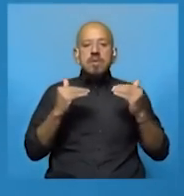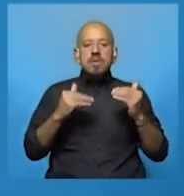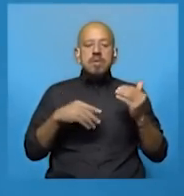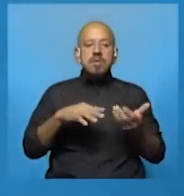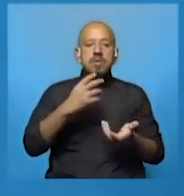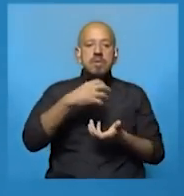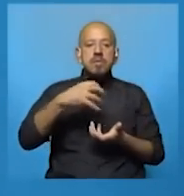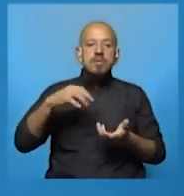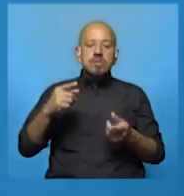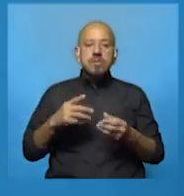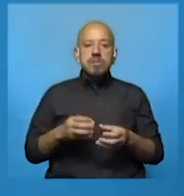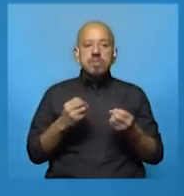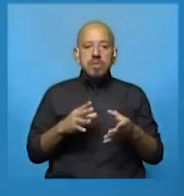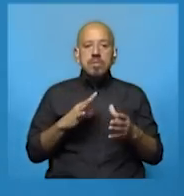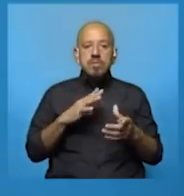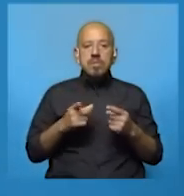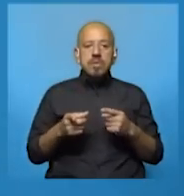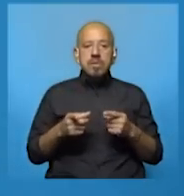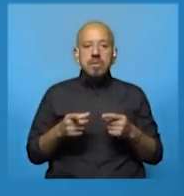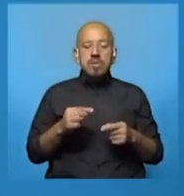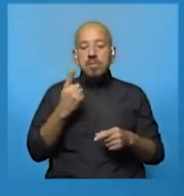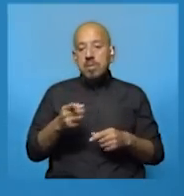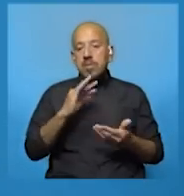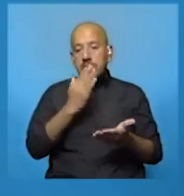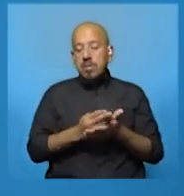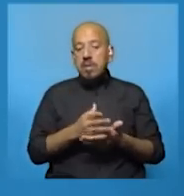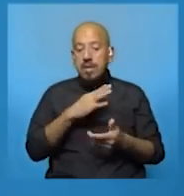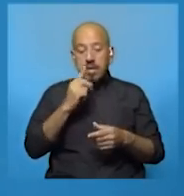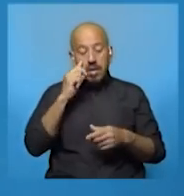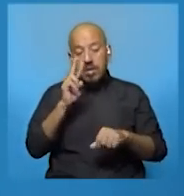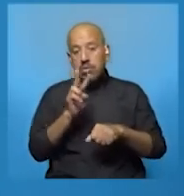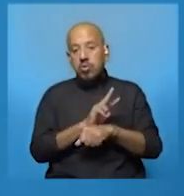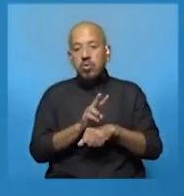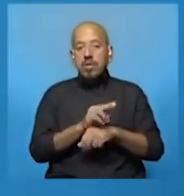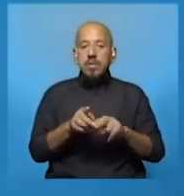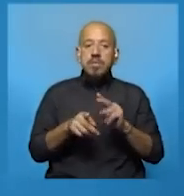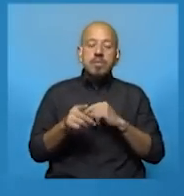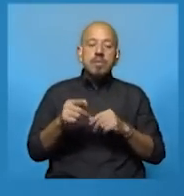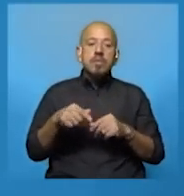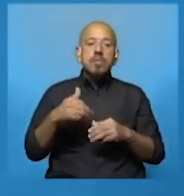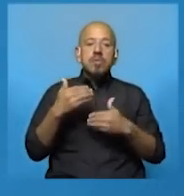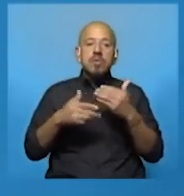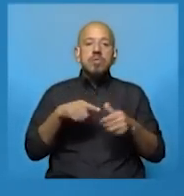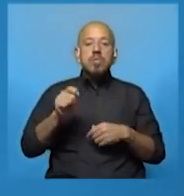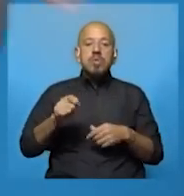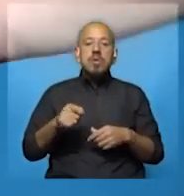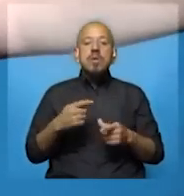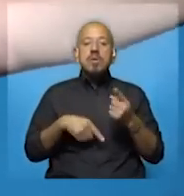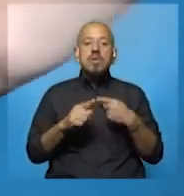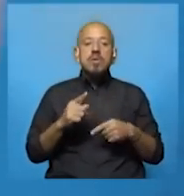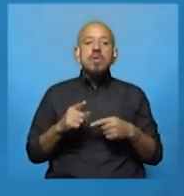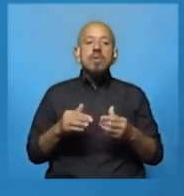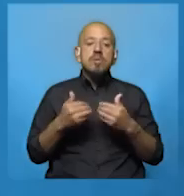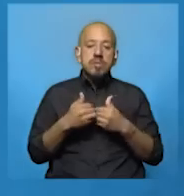las vigilancias porque para castigar primero hay que vigilar detectar posteriormente el proceso judicial y después castigar Entonces la cosa